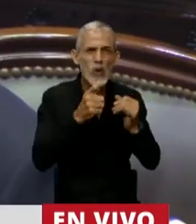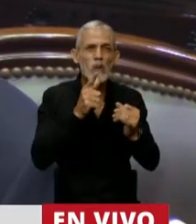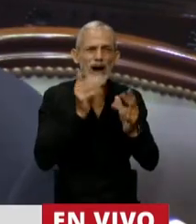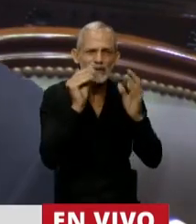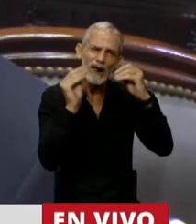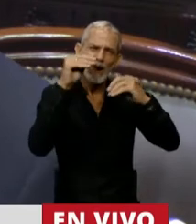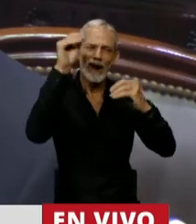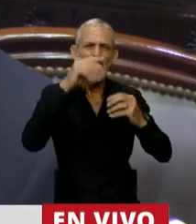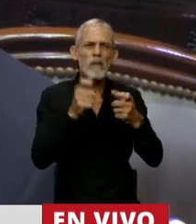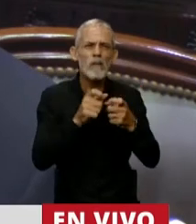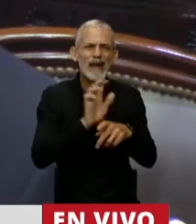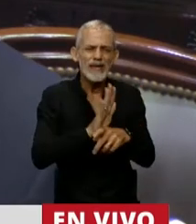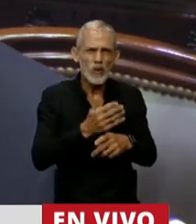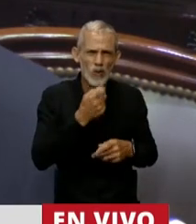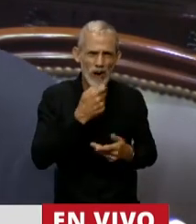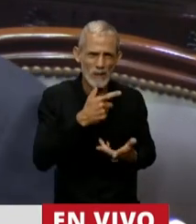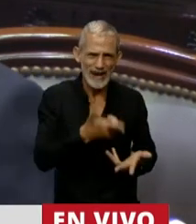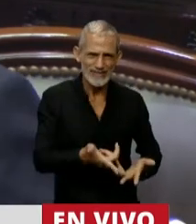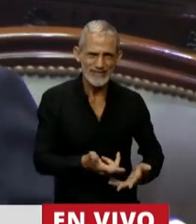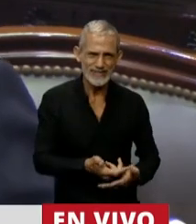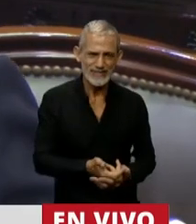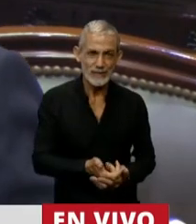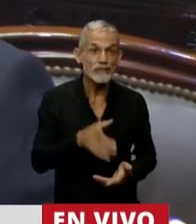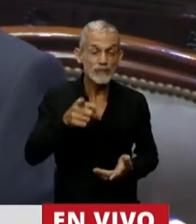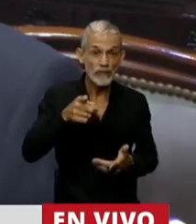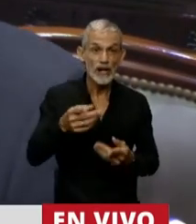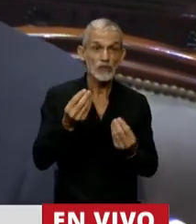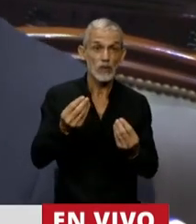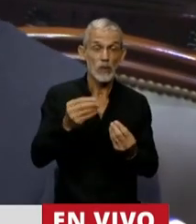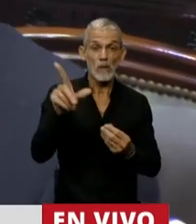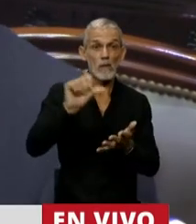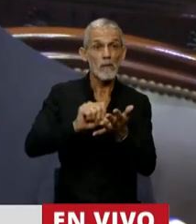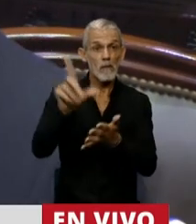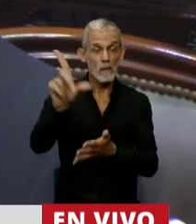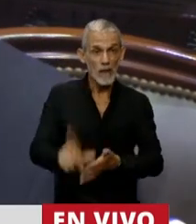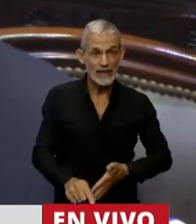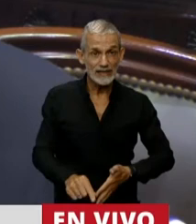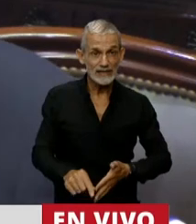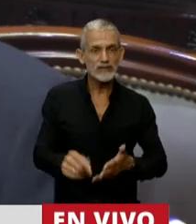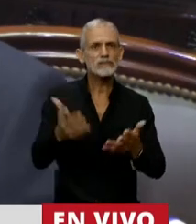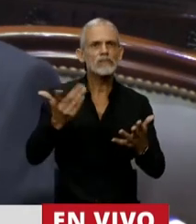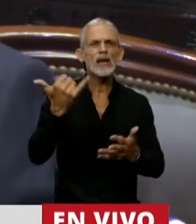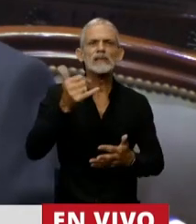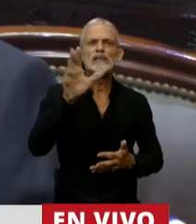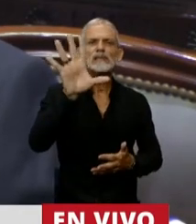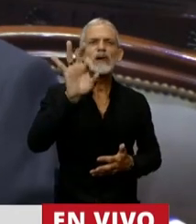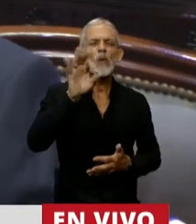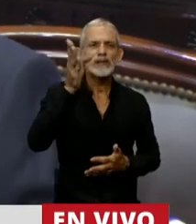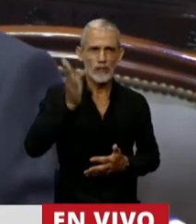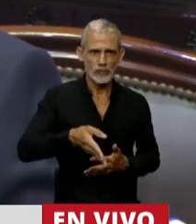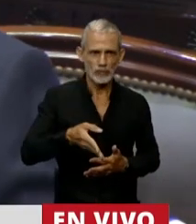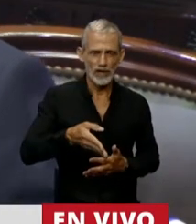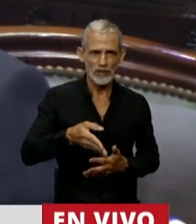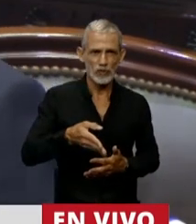ficción y estos relatos sean en el marco de un país que tiene el 50 por ciento